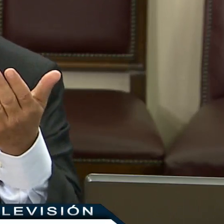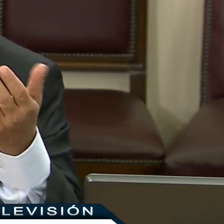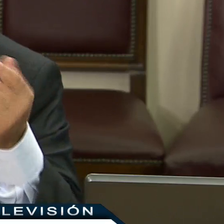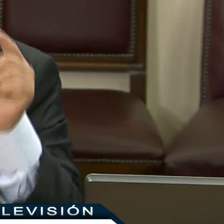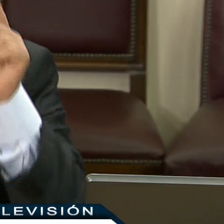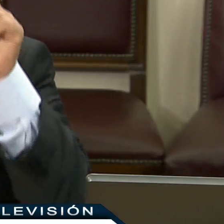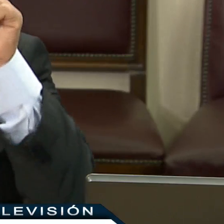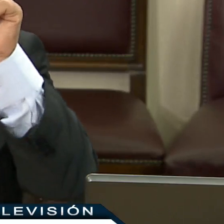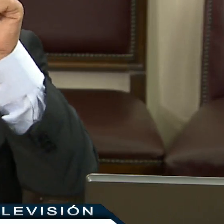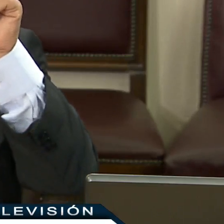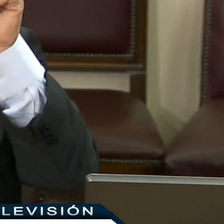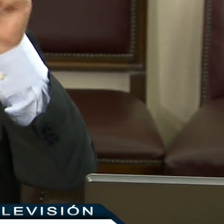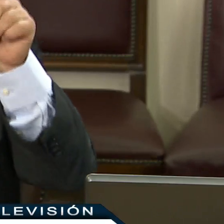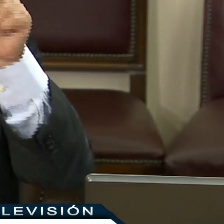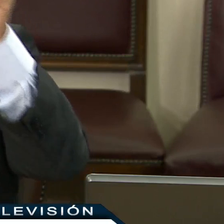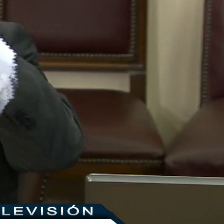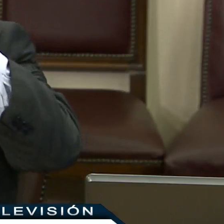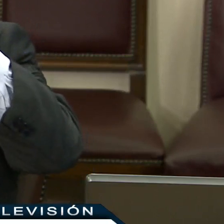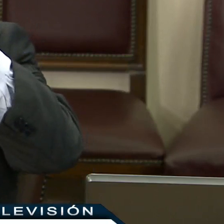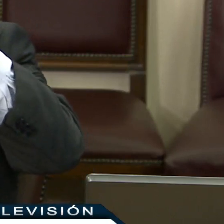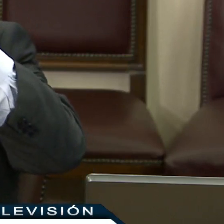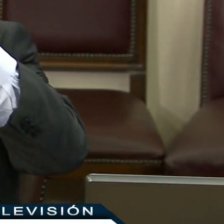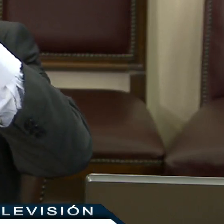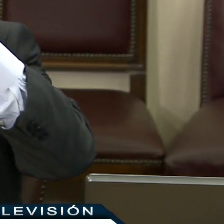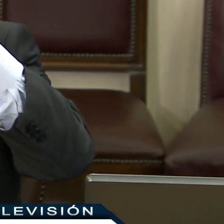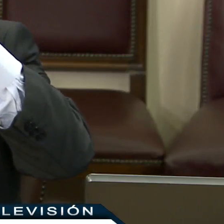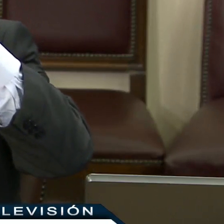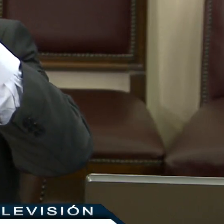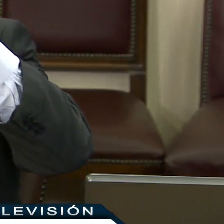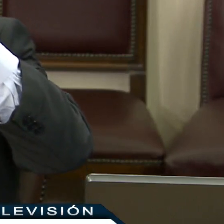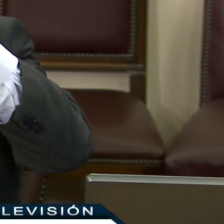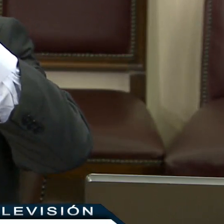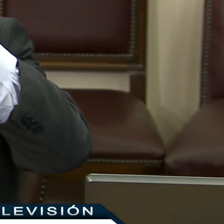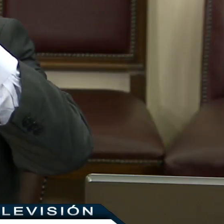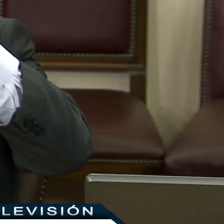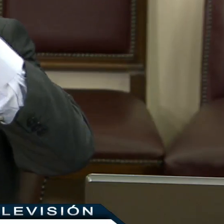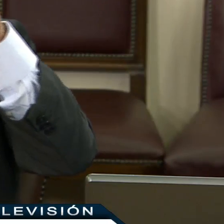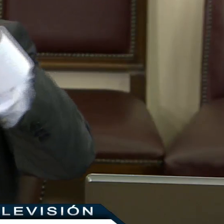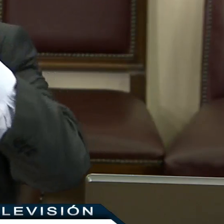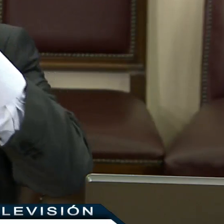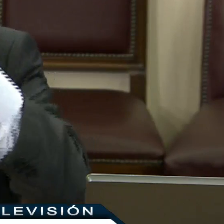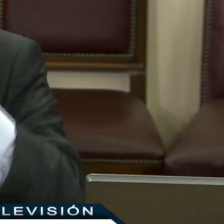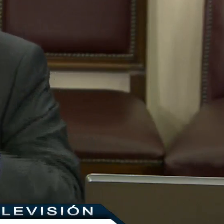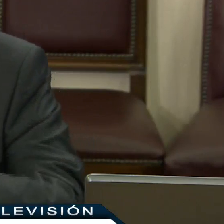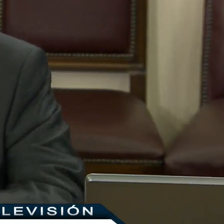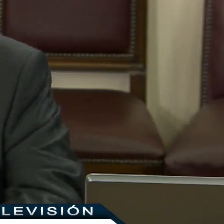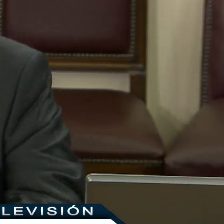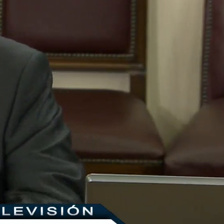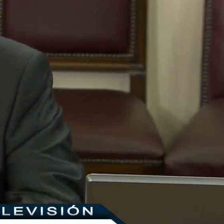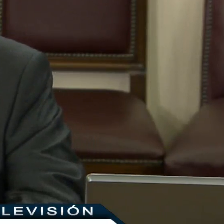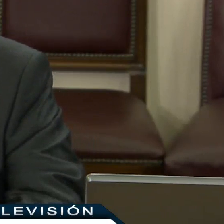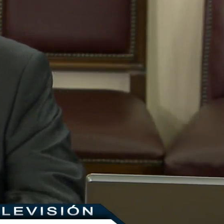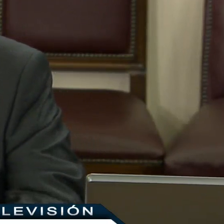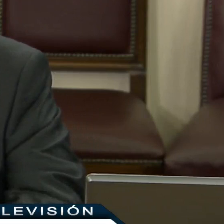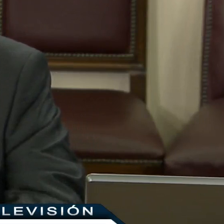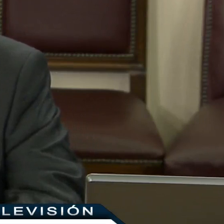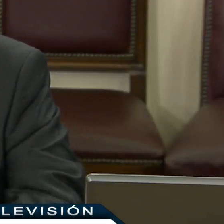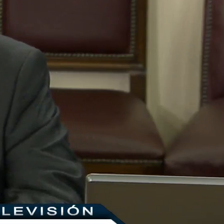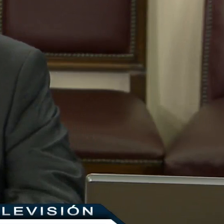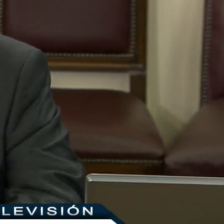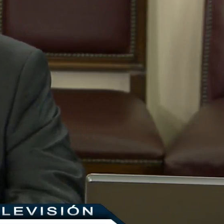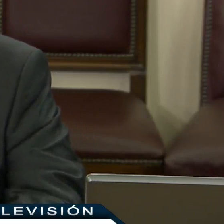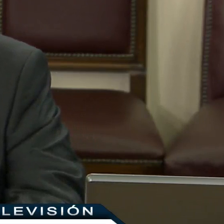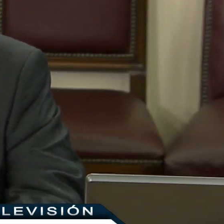ley porque título y y otro subtítulo o porque era contradictorio